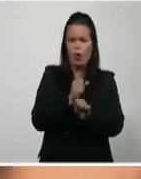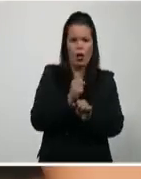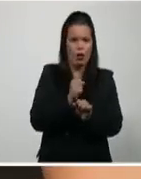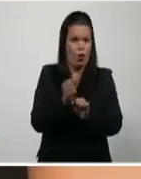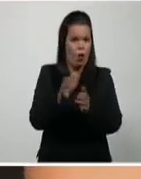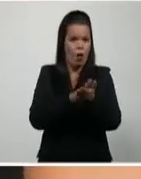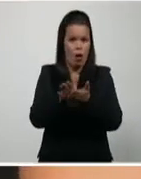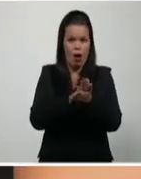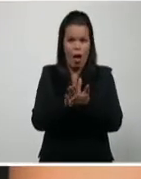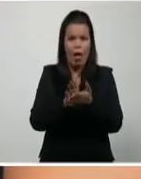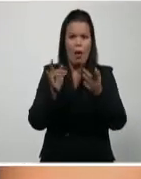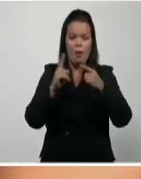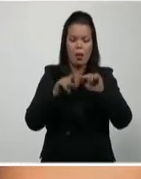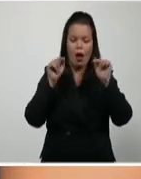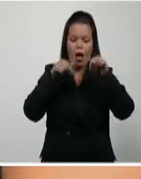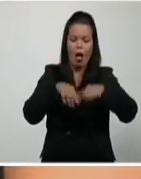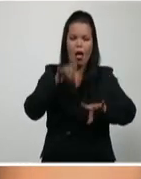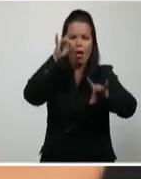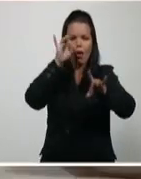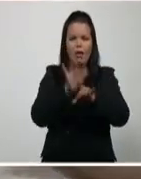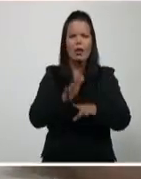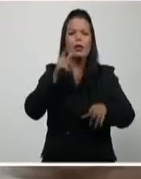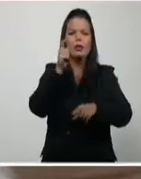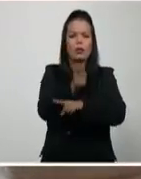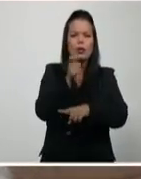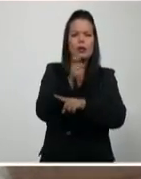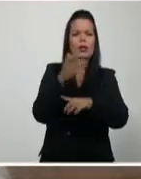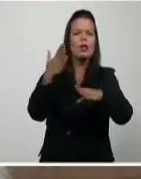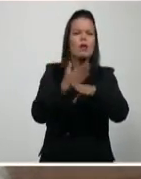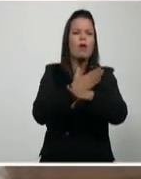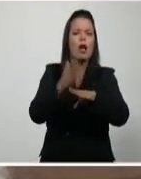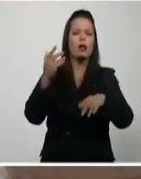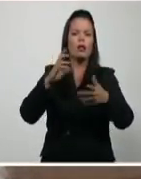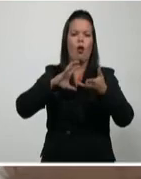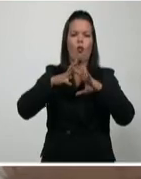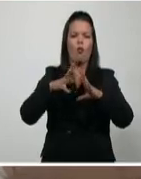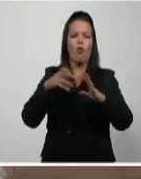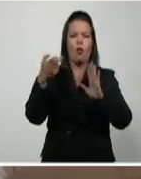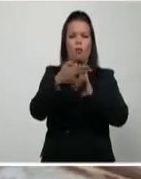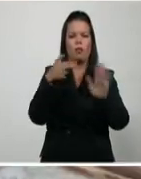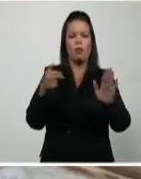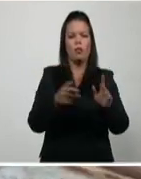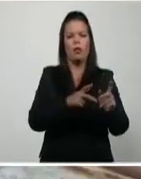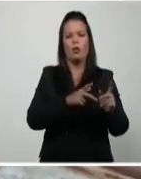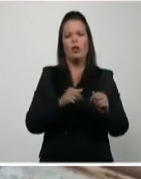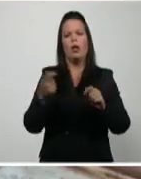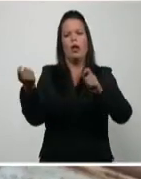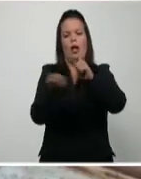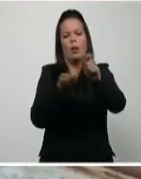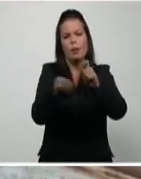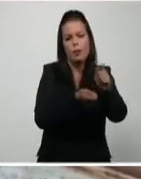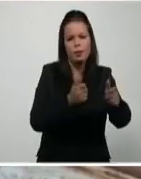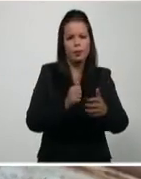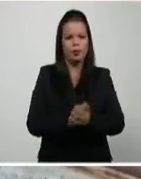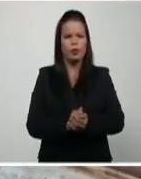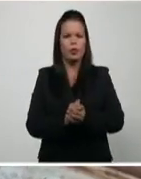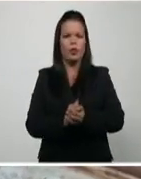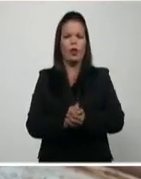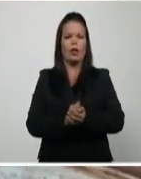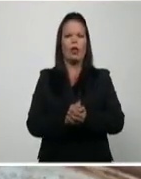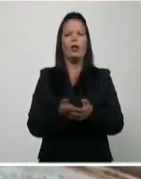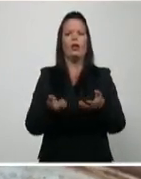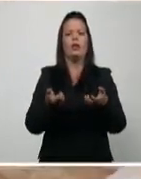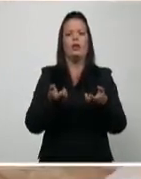Aquí reciben materias diversas como jardinería, herrería, carpintería, ebanista, albañilería y cerámica, al tiempo que conocen